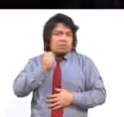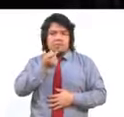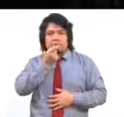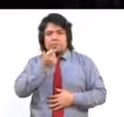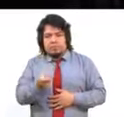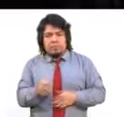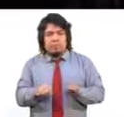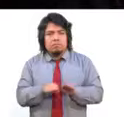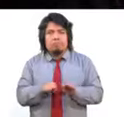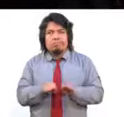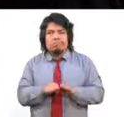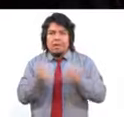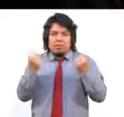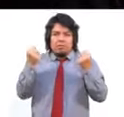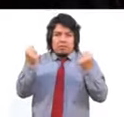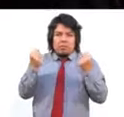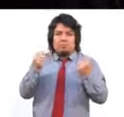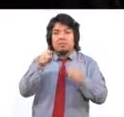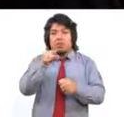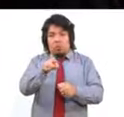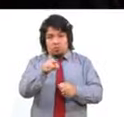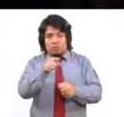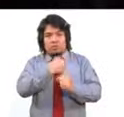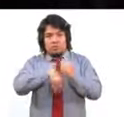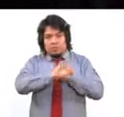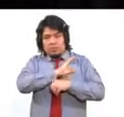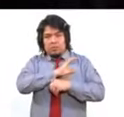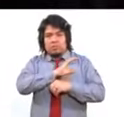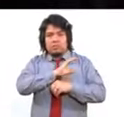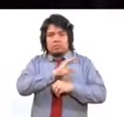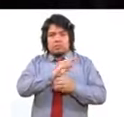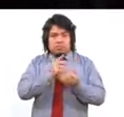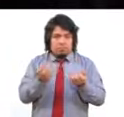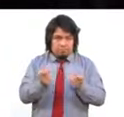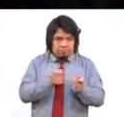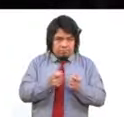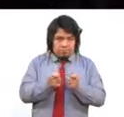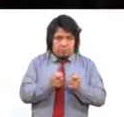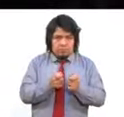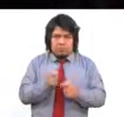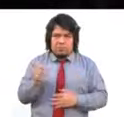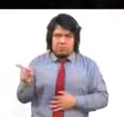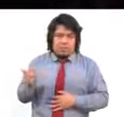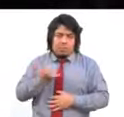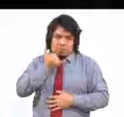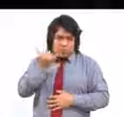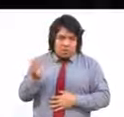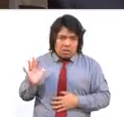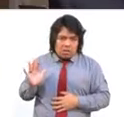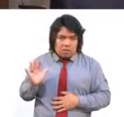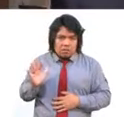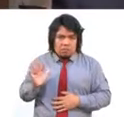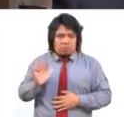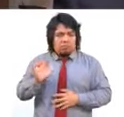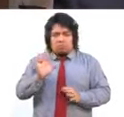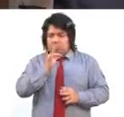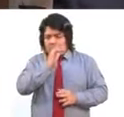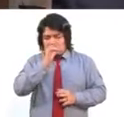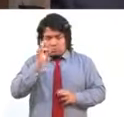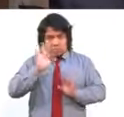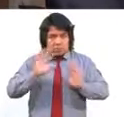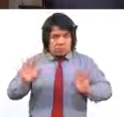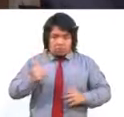campaña, digamos, orquestada por usted. ¿Puede rechazar pues este tema? ¿Qué le diría? Está equivocado él. Pero hasta ahí nada más, no